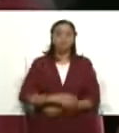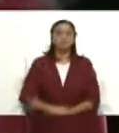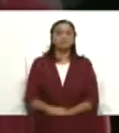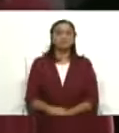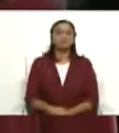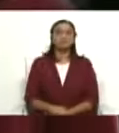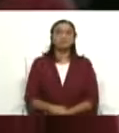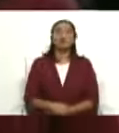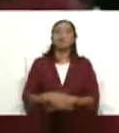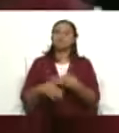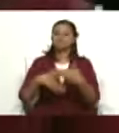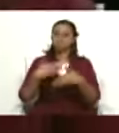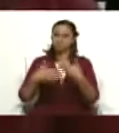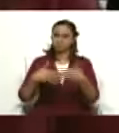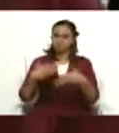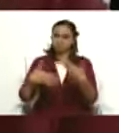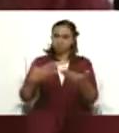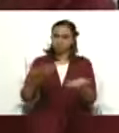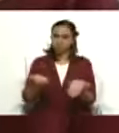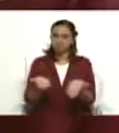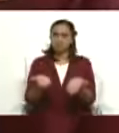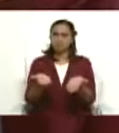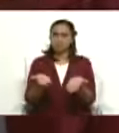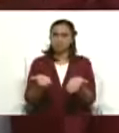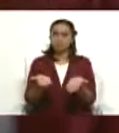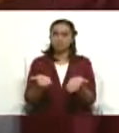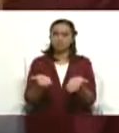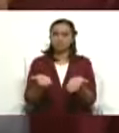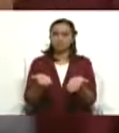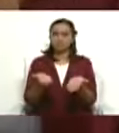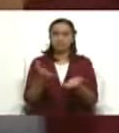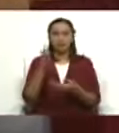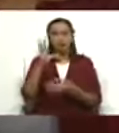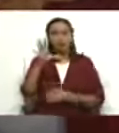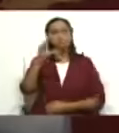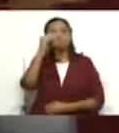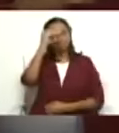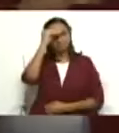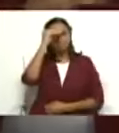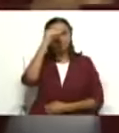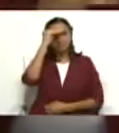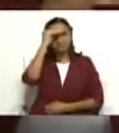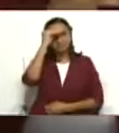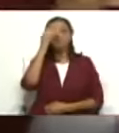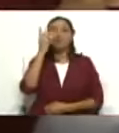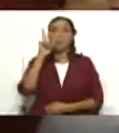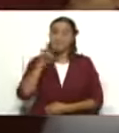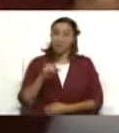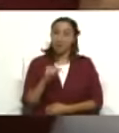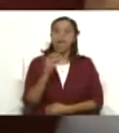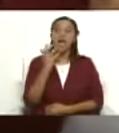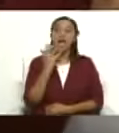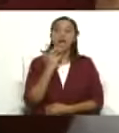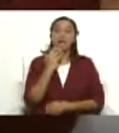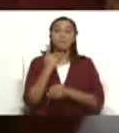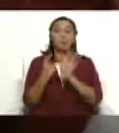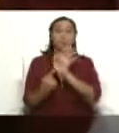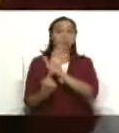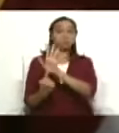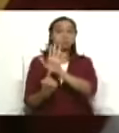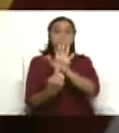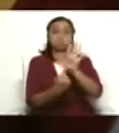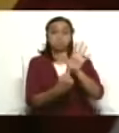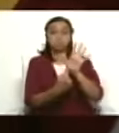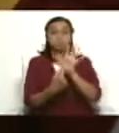proceso fecundo, nutricio, ejemplarizante acerca